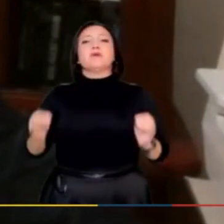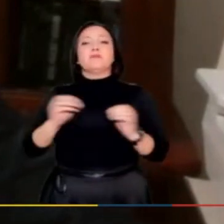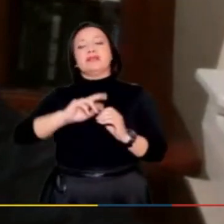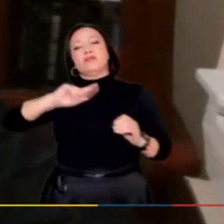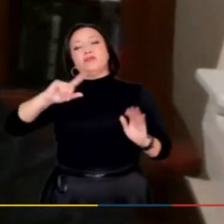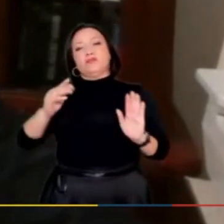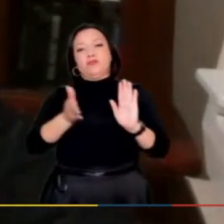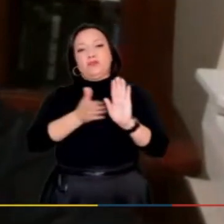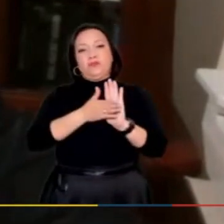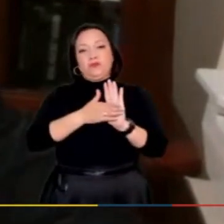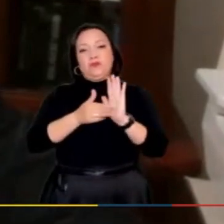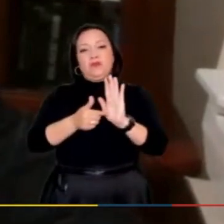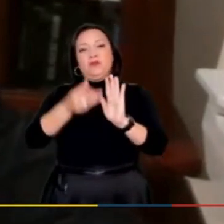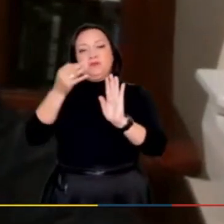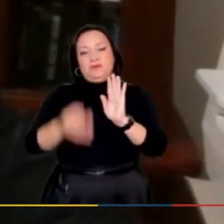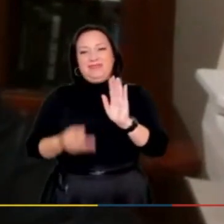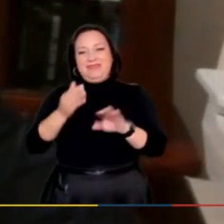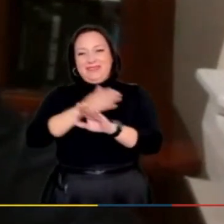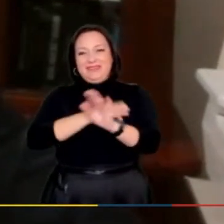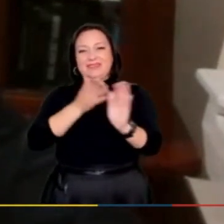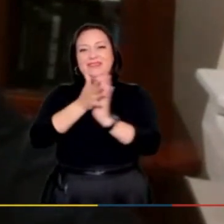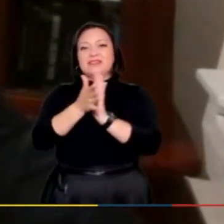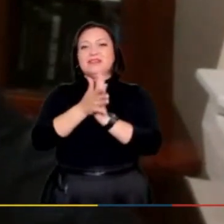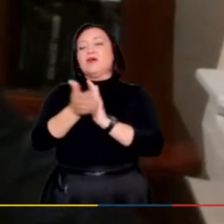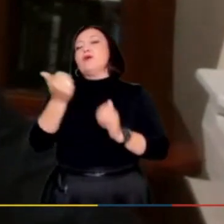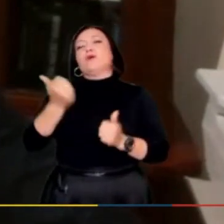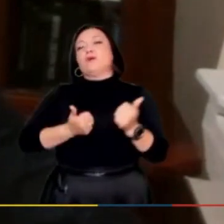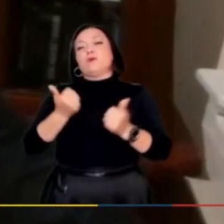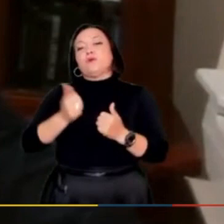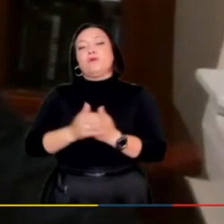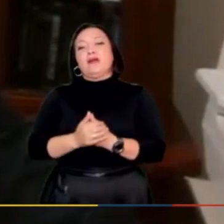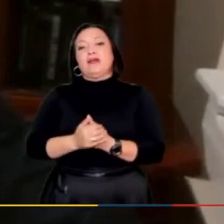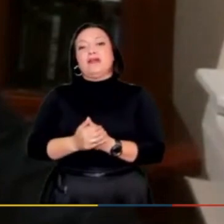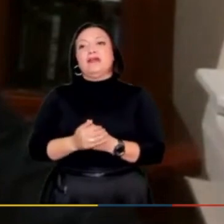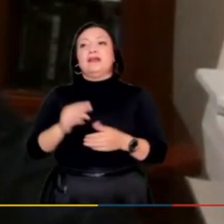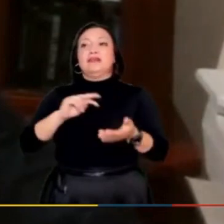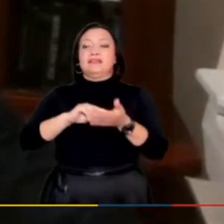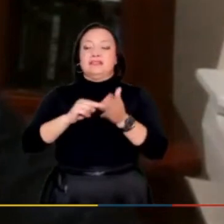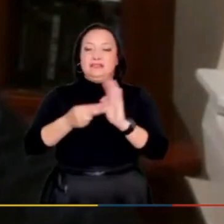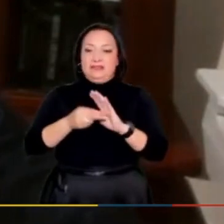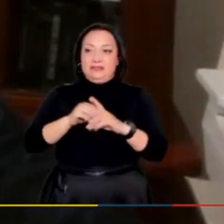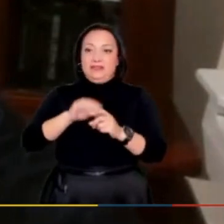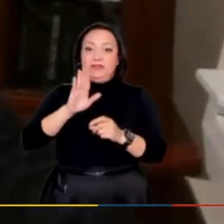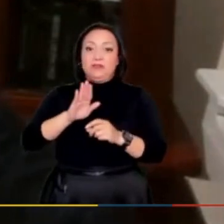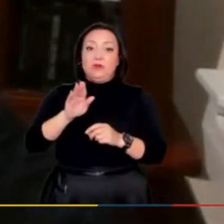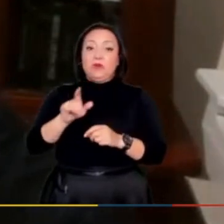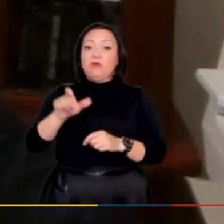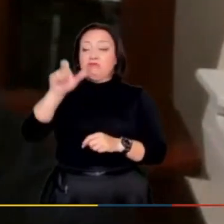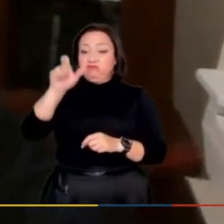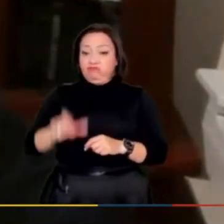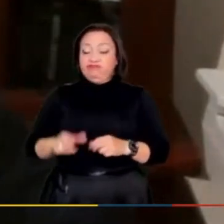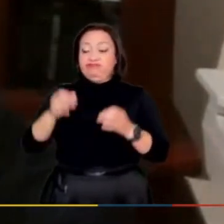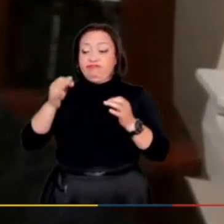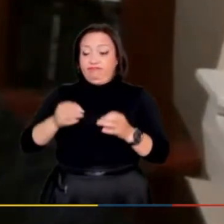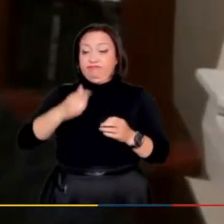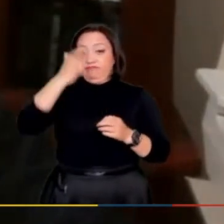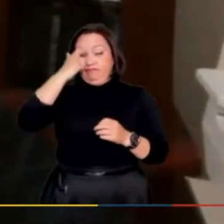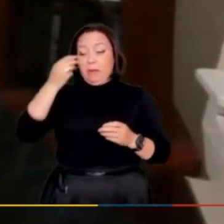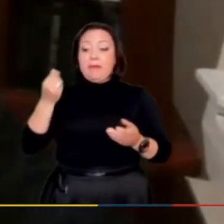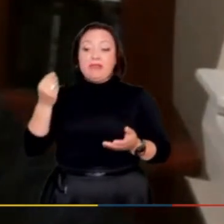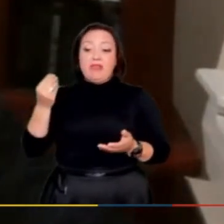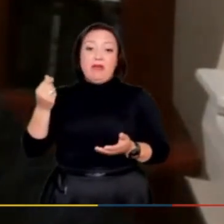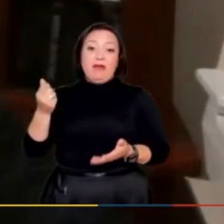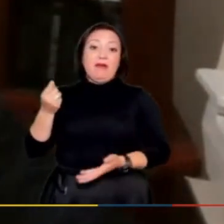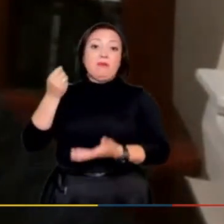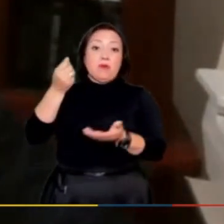que exponen los recurrentes en el sentido de que no había ni un motivo serio para devolver los dineros, ni